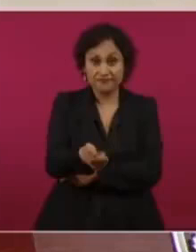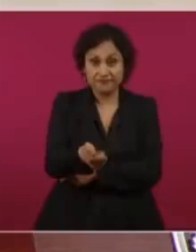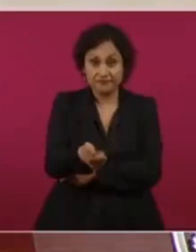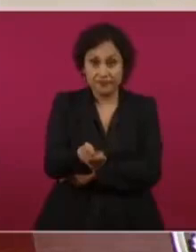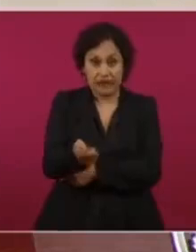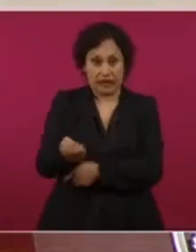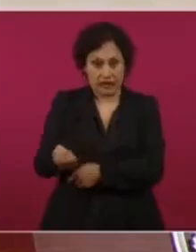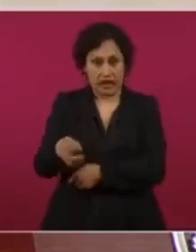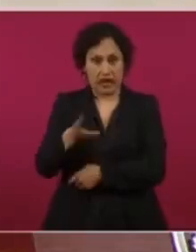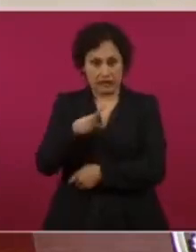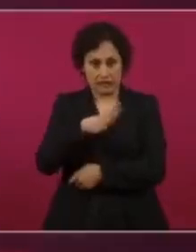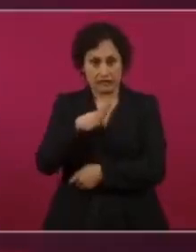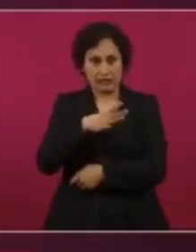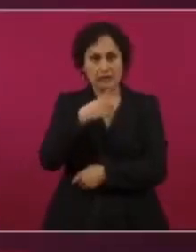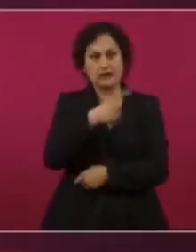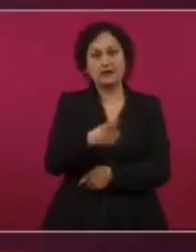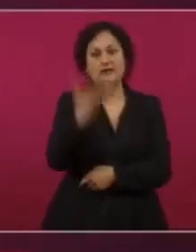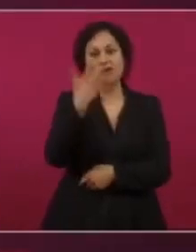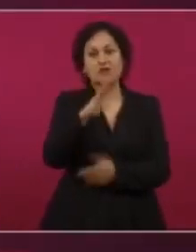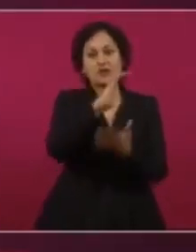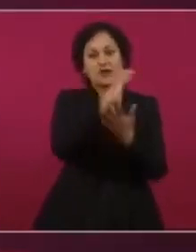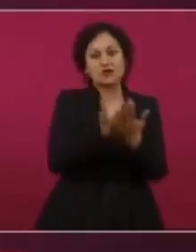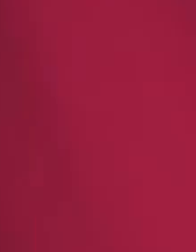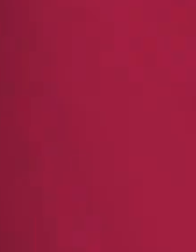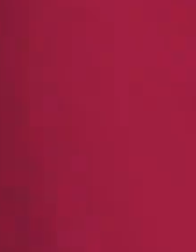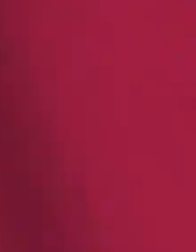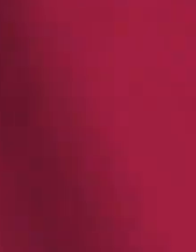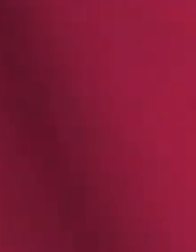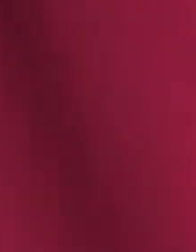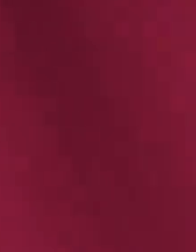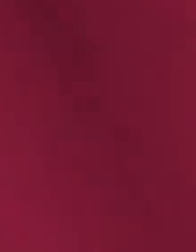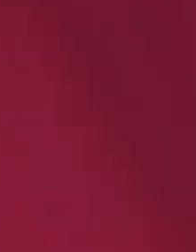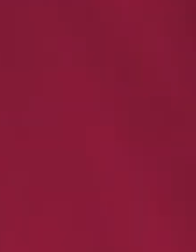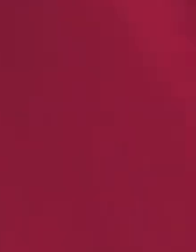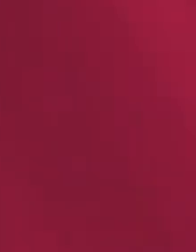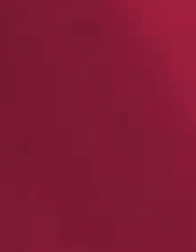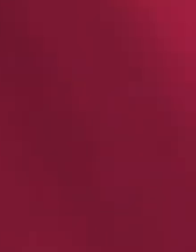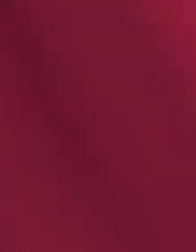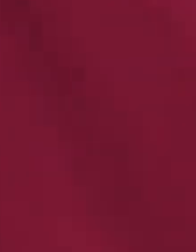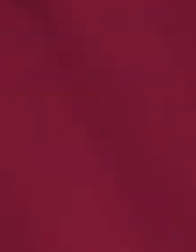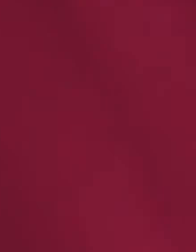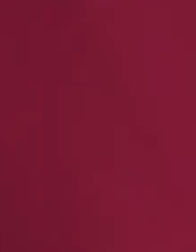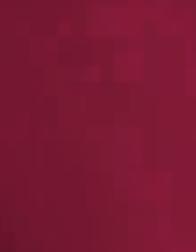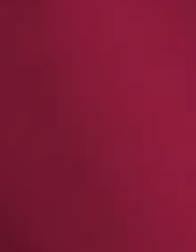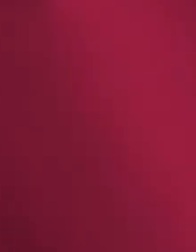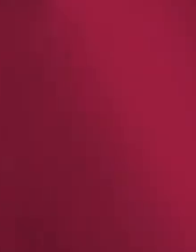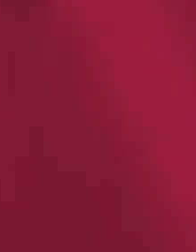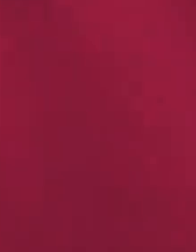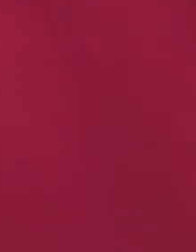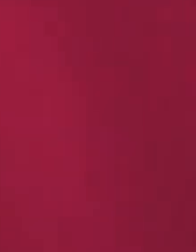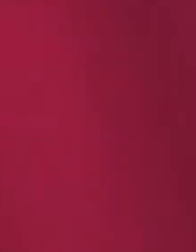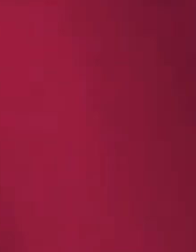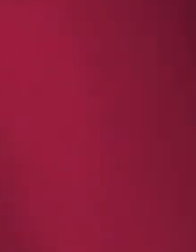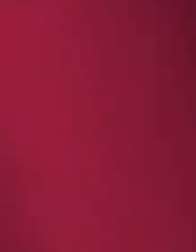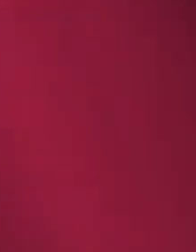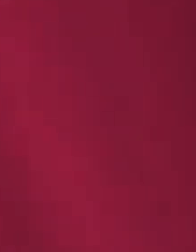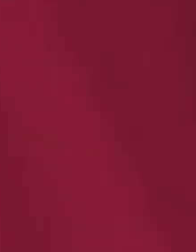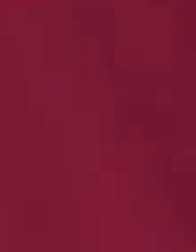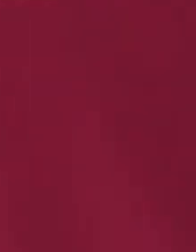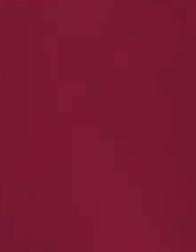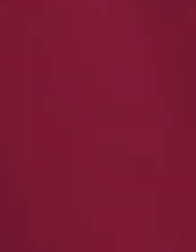contratos, están en producción 3. Gobierno de México.